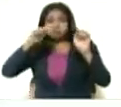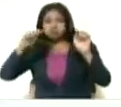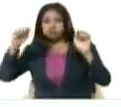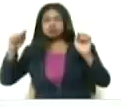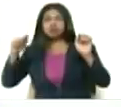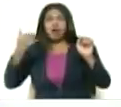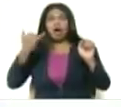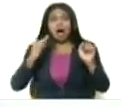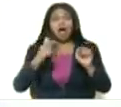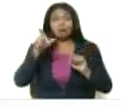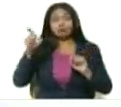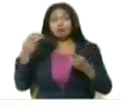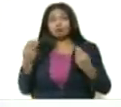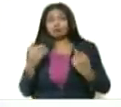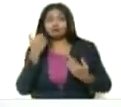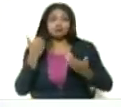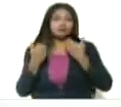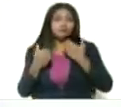casos todavía.